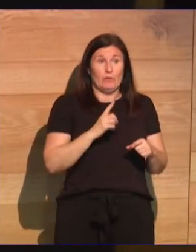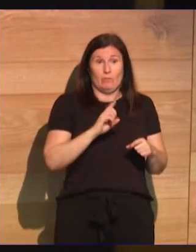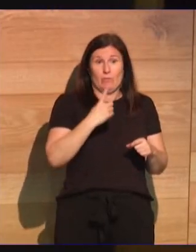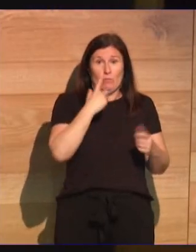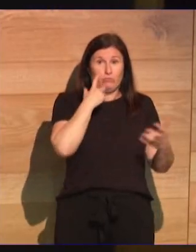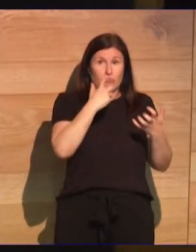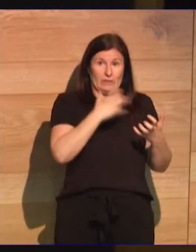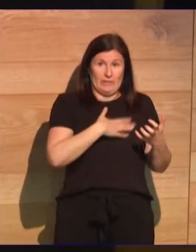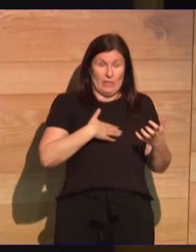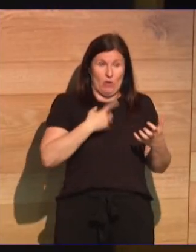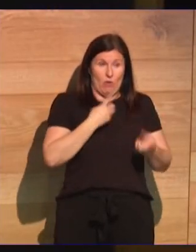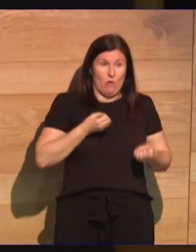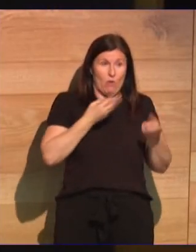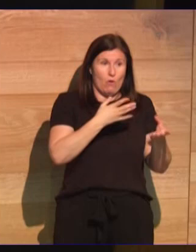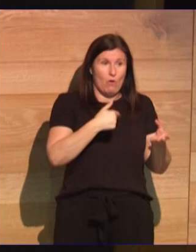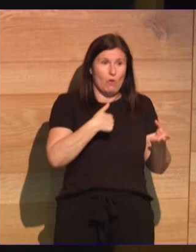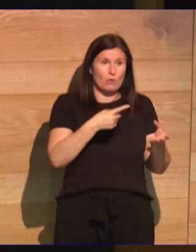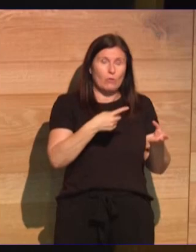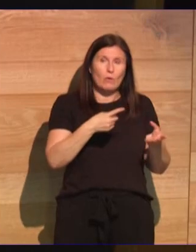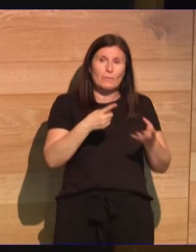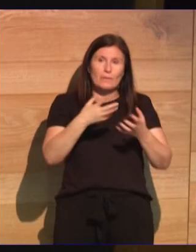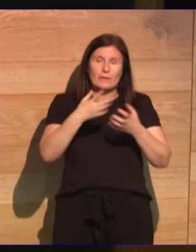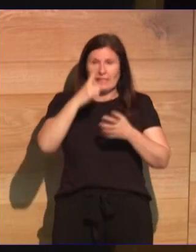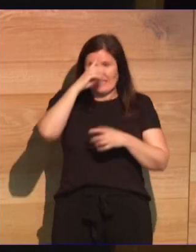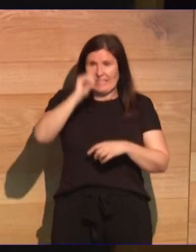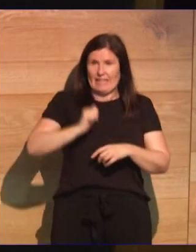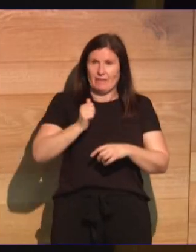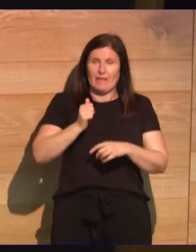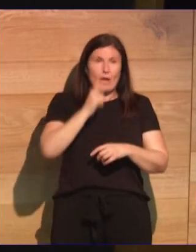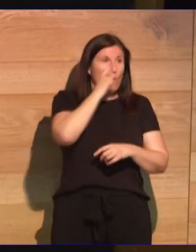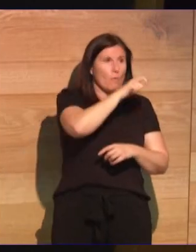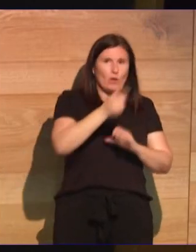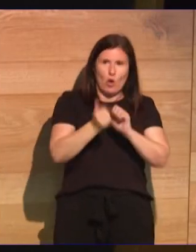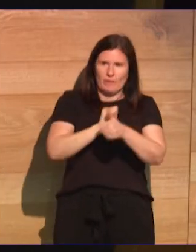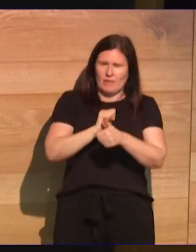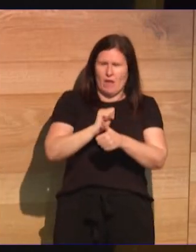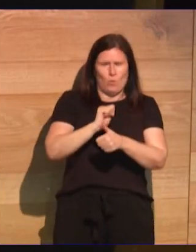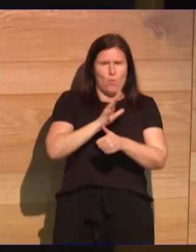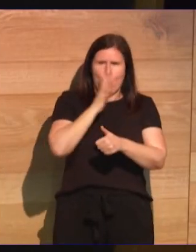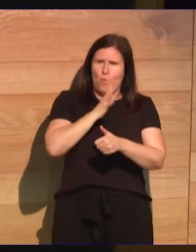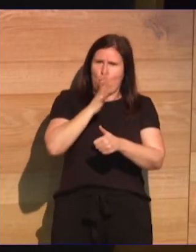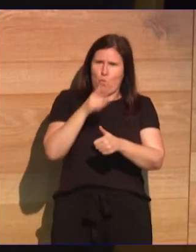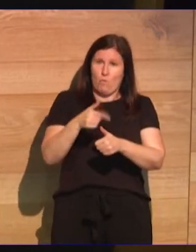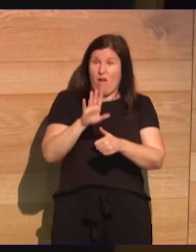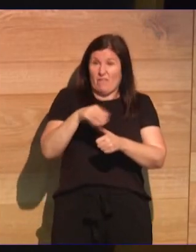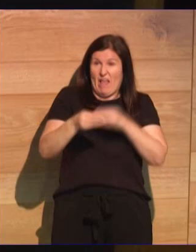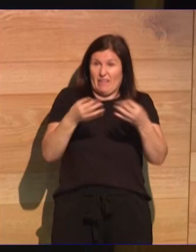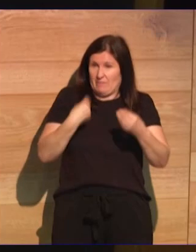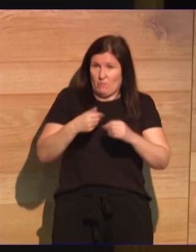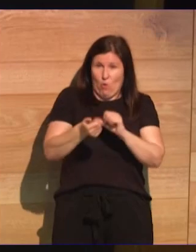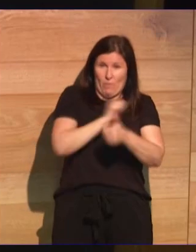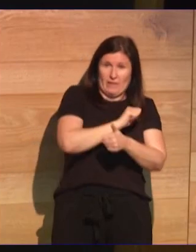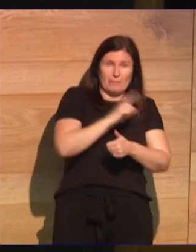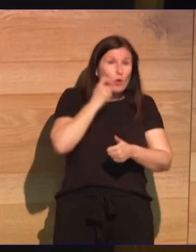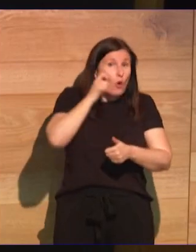verdaderamente es sorprendente cómo imita al ser humano, ¿no? Porque en realidad no deja de ser eso, imitación del ser humano, pero sin ser humano,